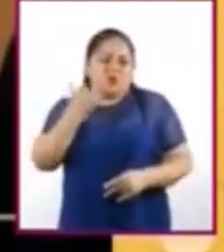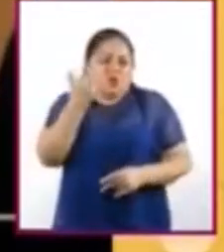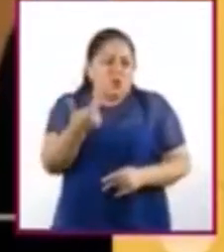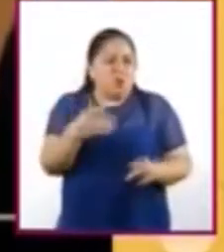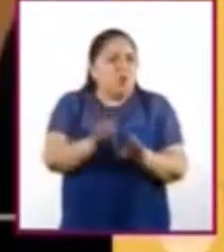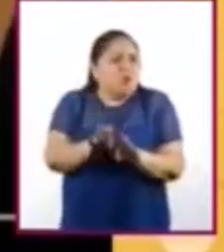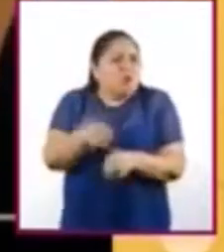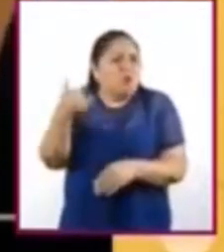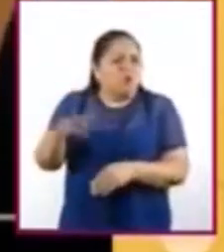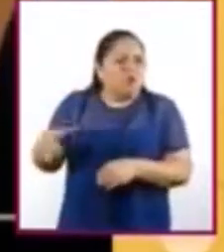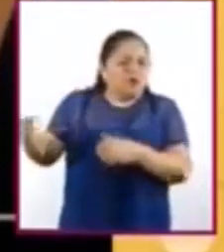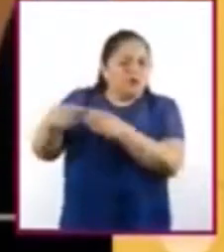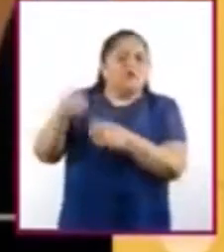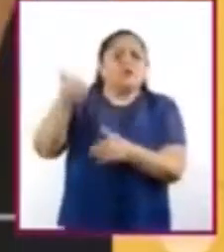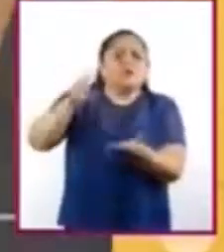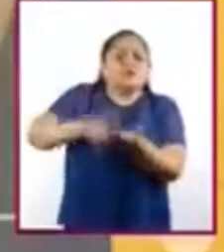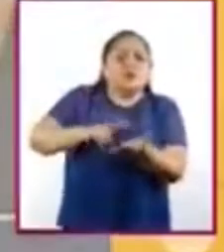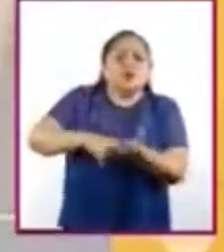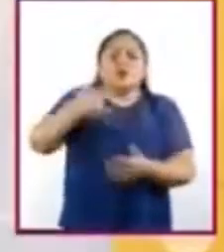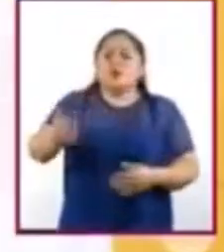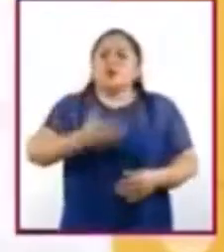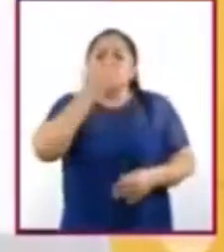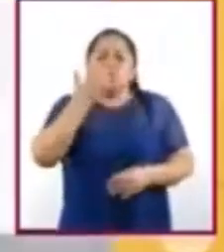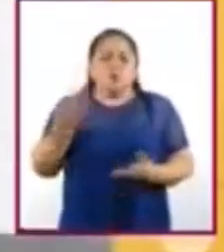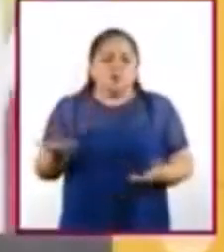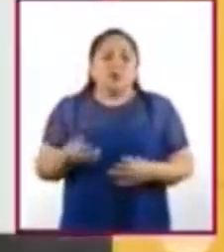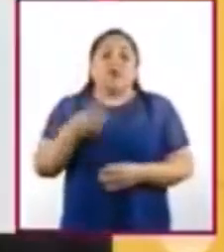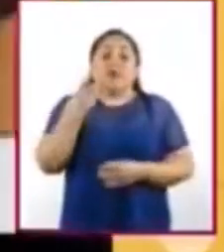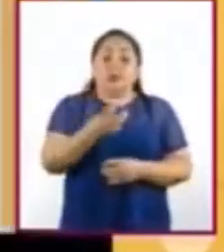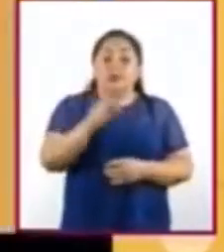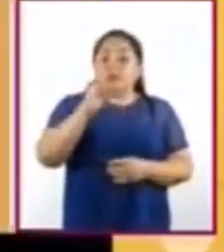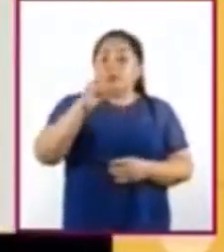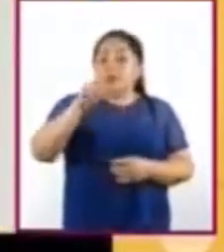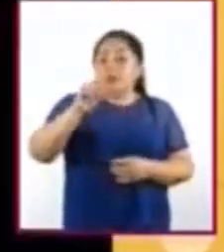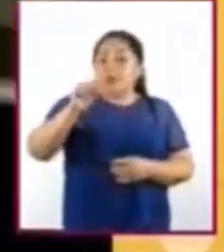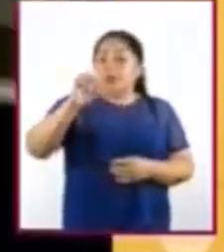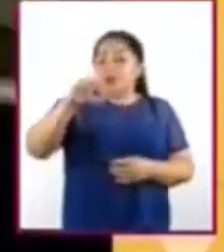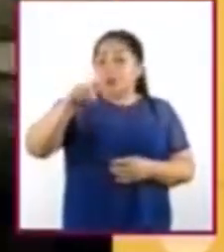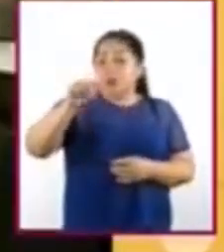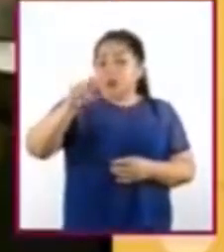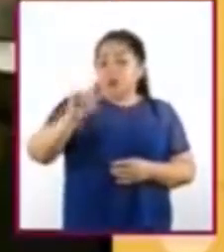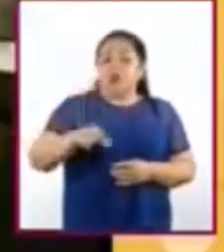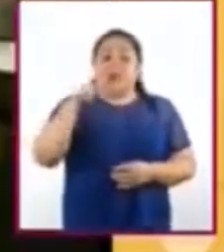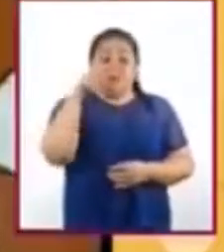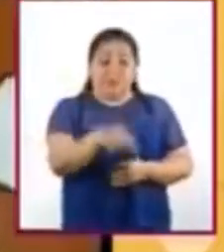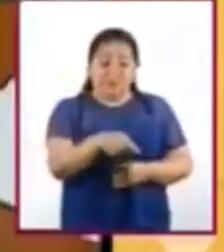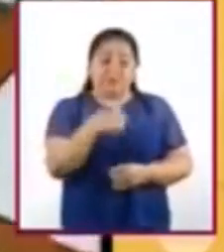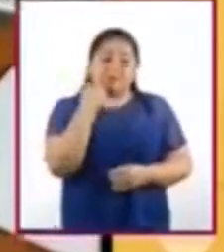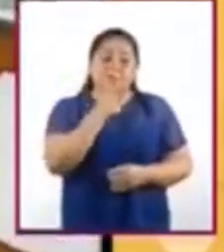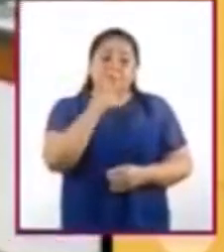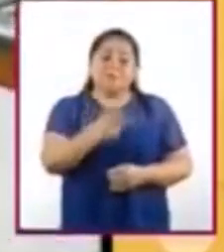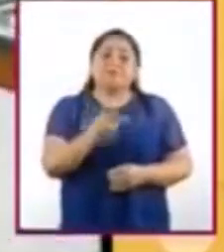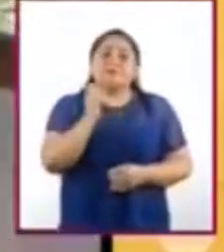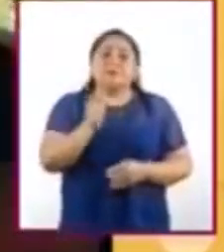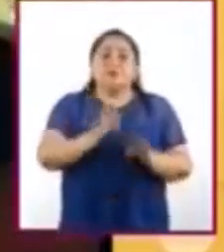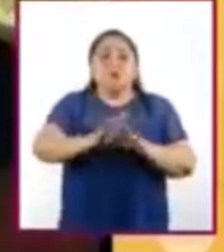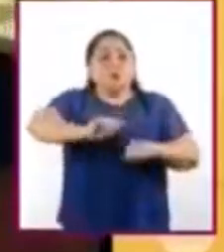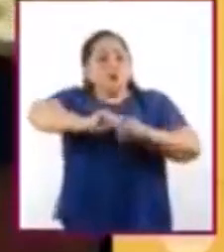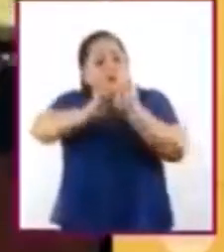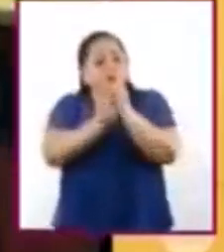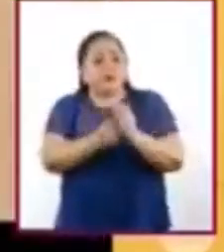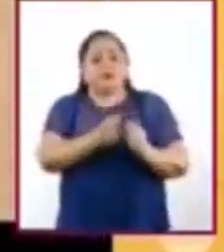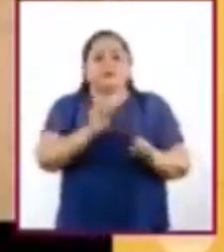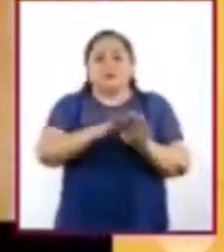y económico y cuáles eran sus valores y costumbres. Fuentes secundarias. Las fuentes secundarias son interpretaciones de